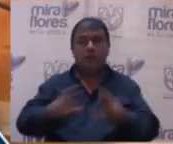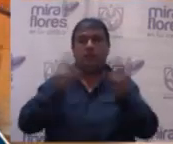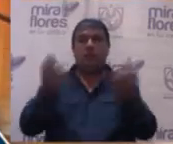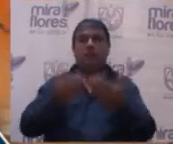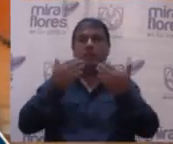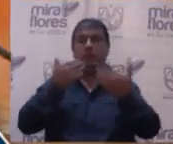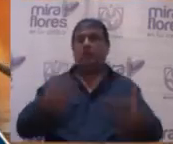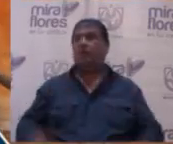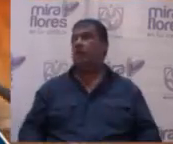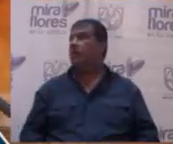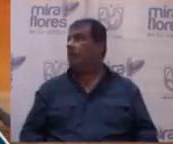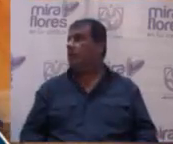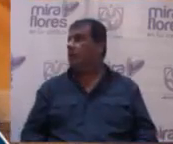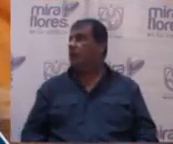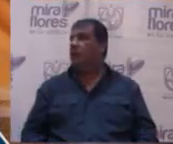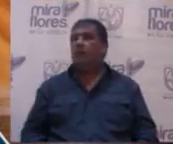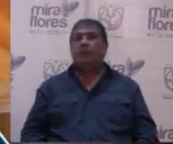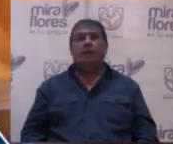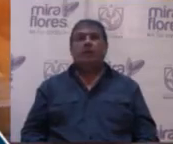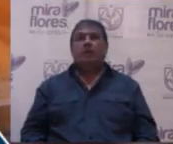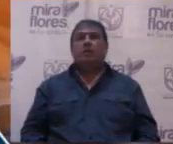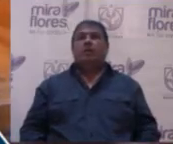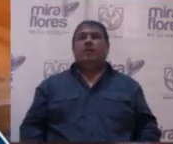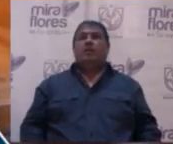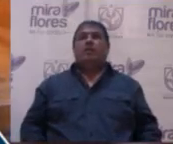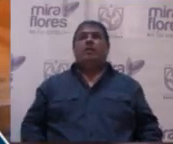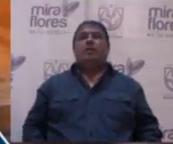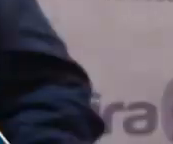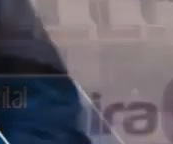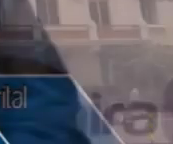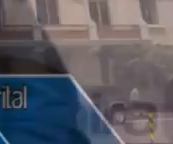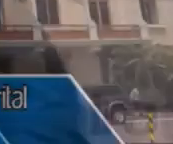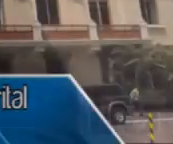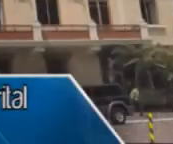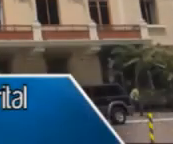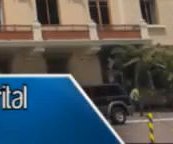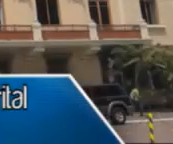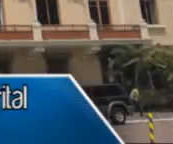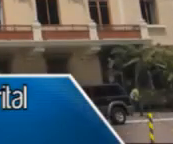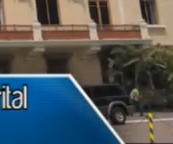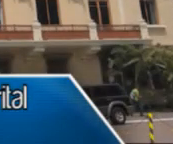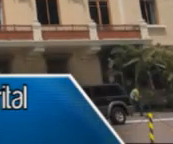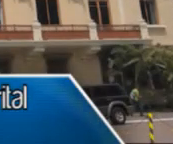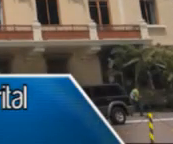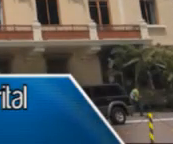Gracias. Vamos a...